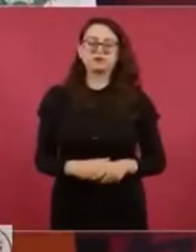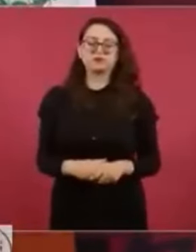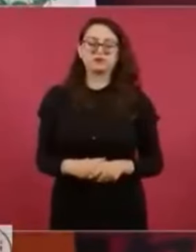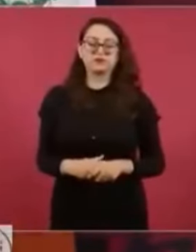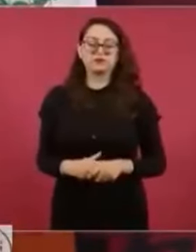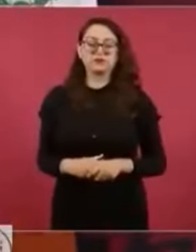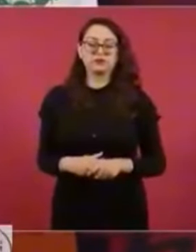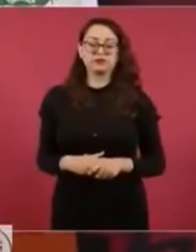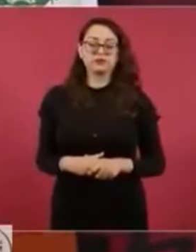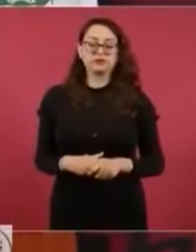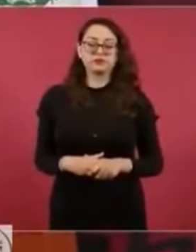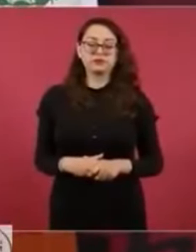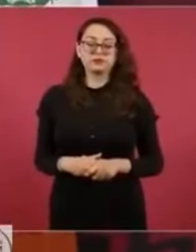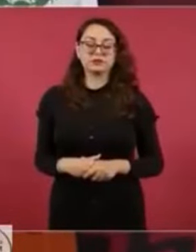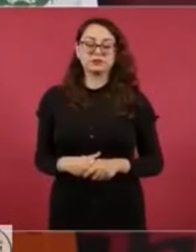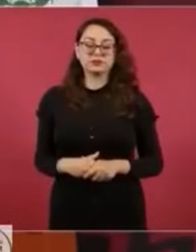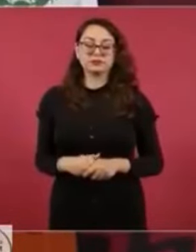este